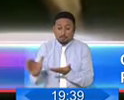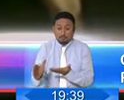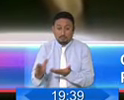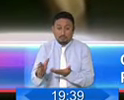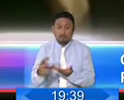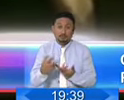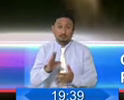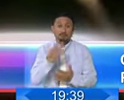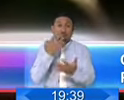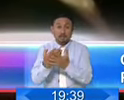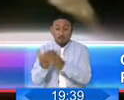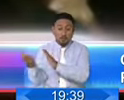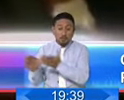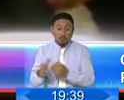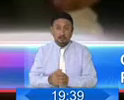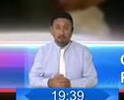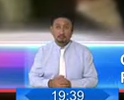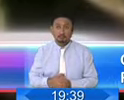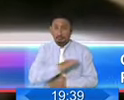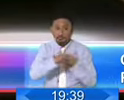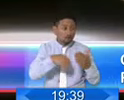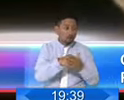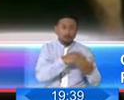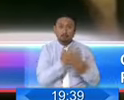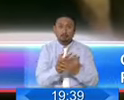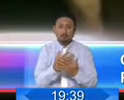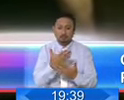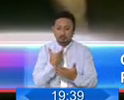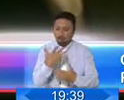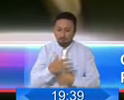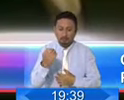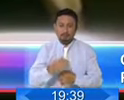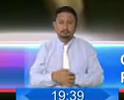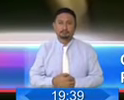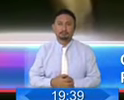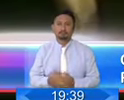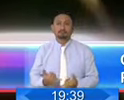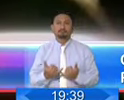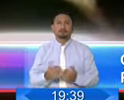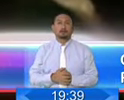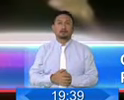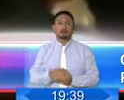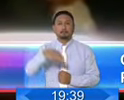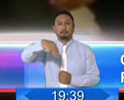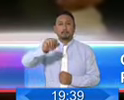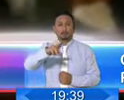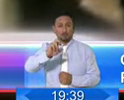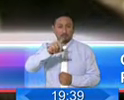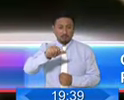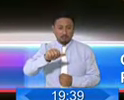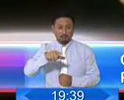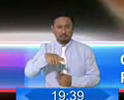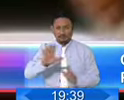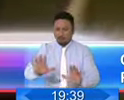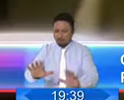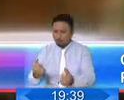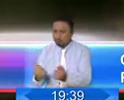cárcel o la muerte. Vamos a ir todos presos, yo me voy. En este momento sería Manuela Cañizares quien les inyectó